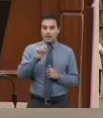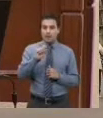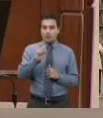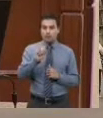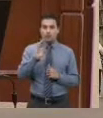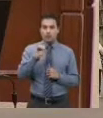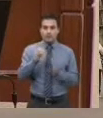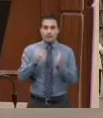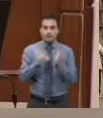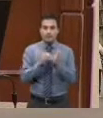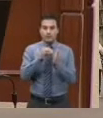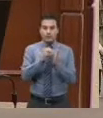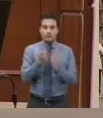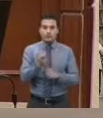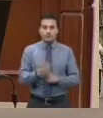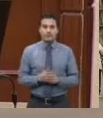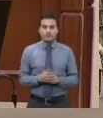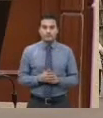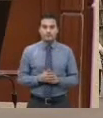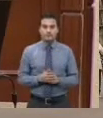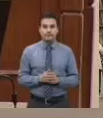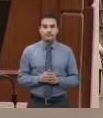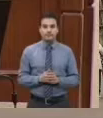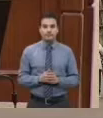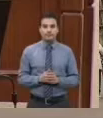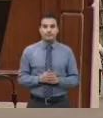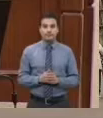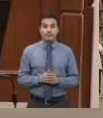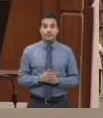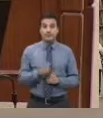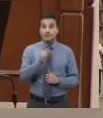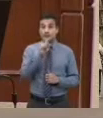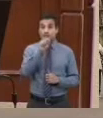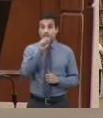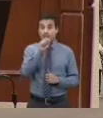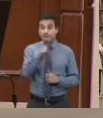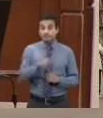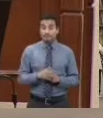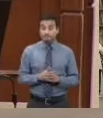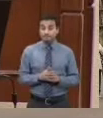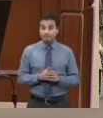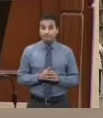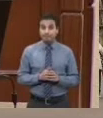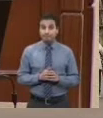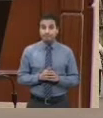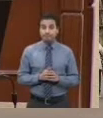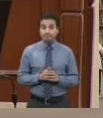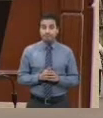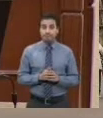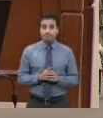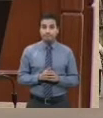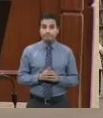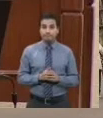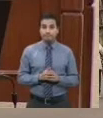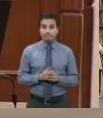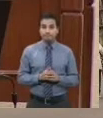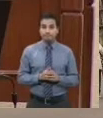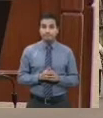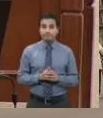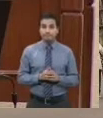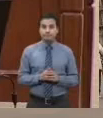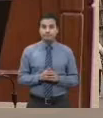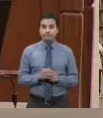40.9 millones de pesos. Adicionalmente, también se está tomando en cuenta la violación a